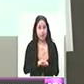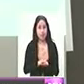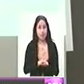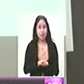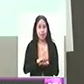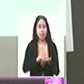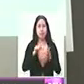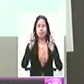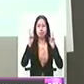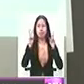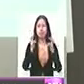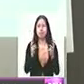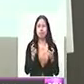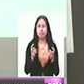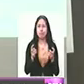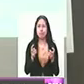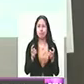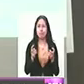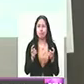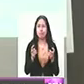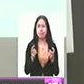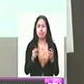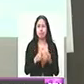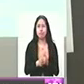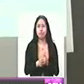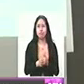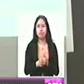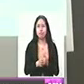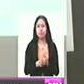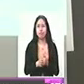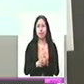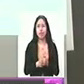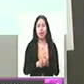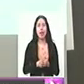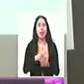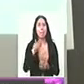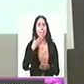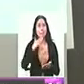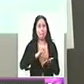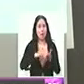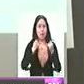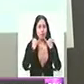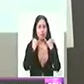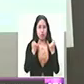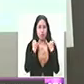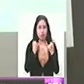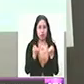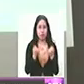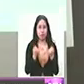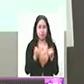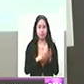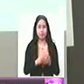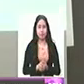tema relacionado a la información inoportuna u oportuna, dependiendo